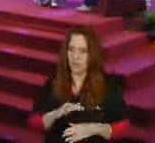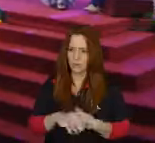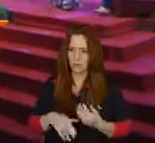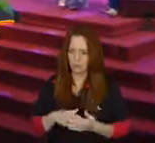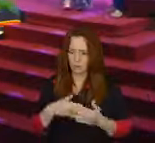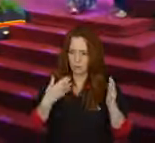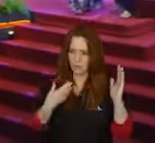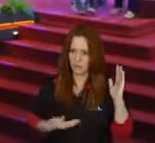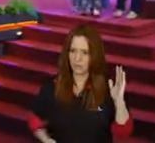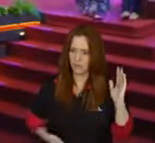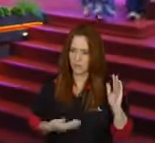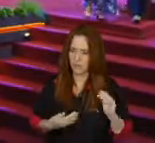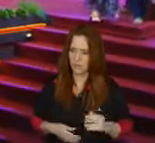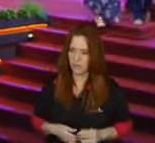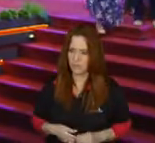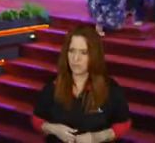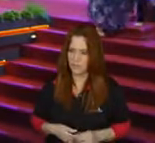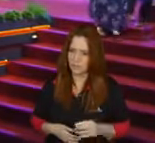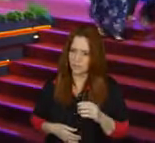Hola, la pasiste.